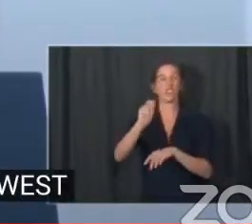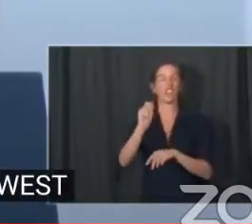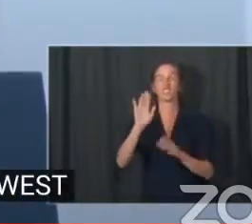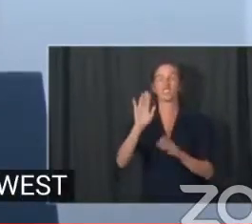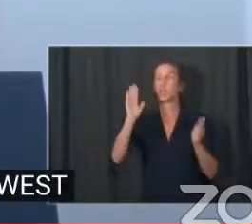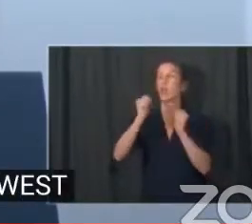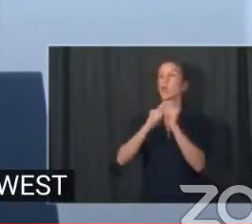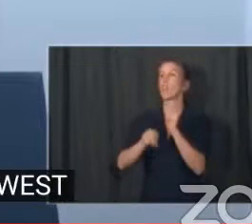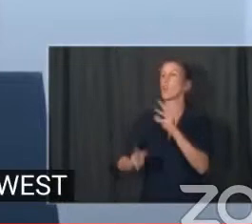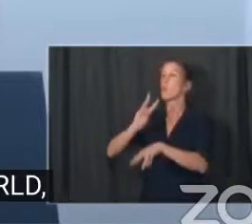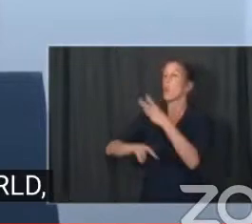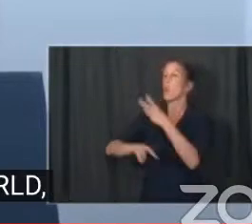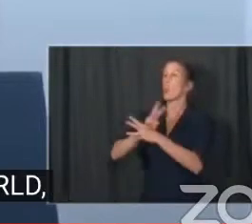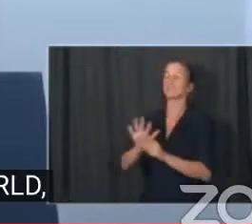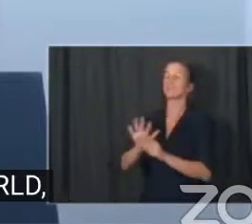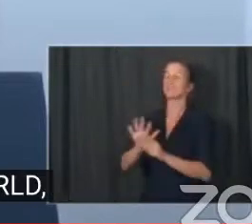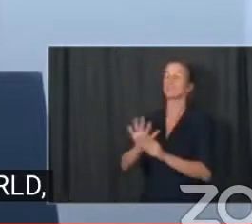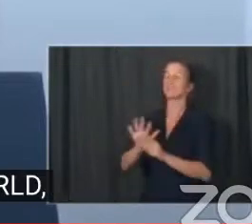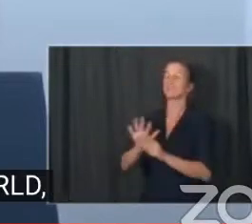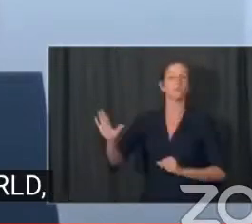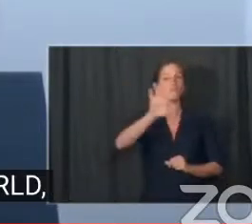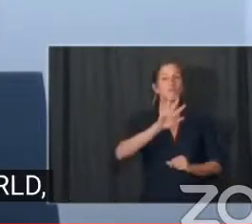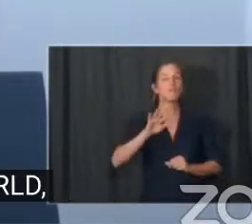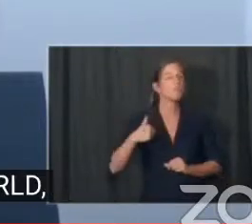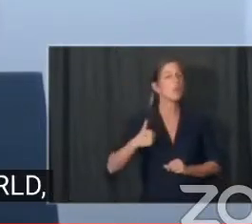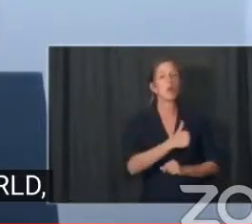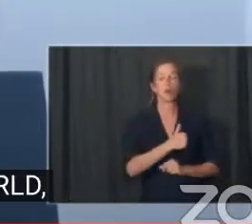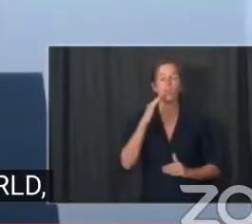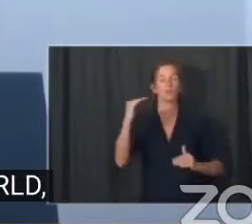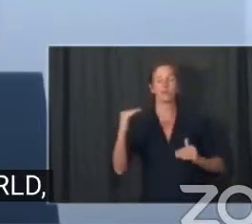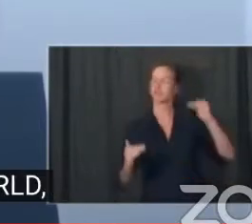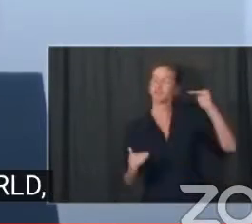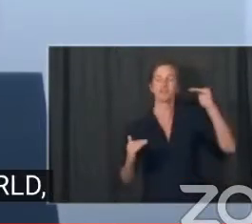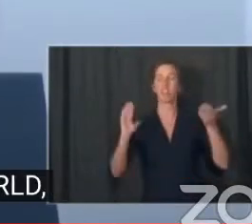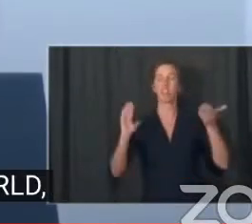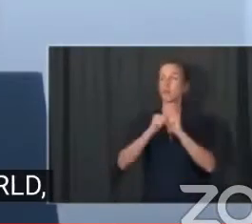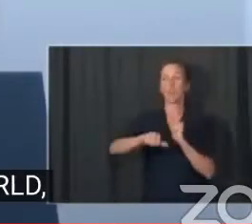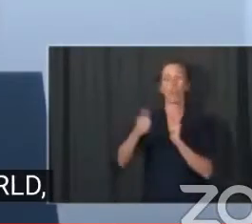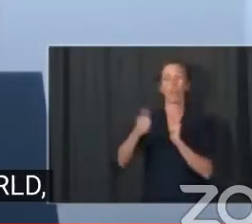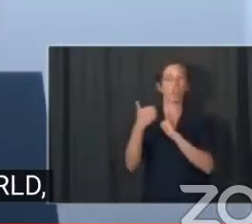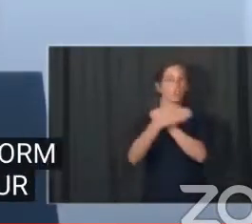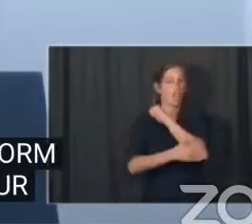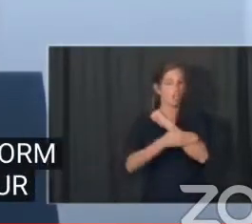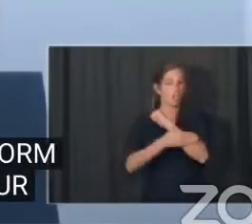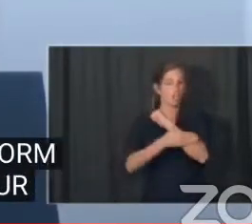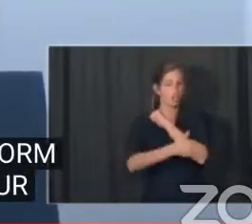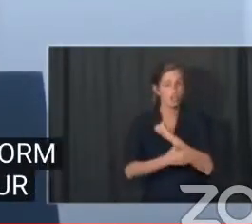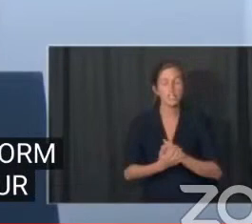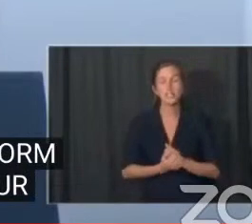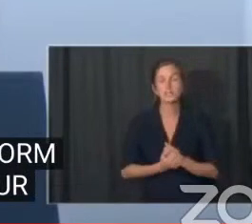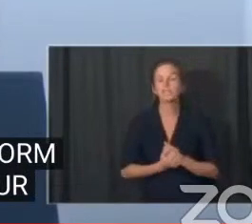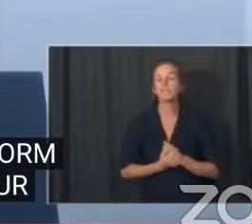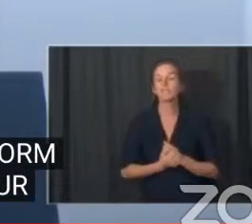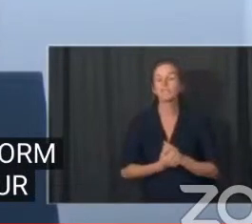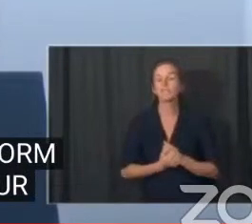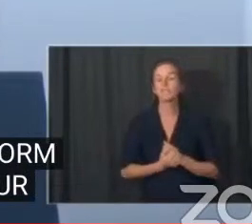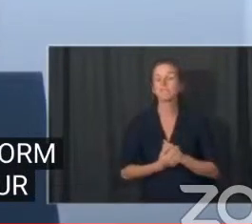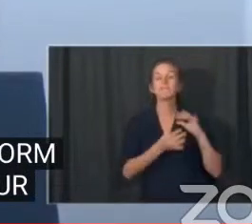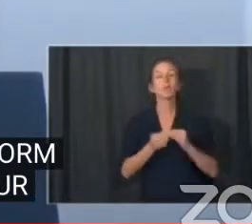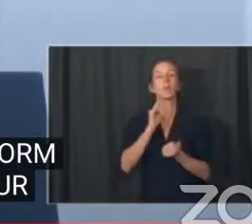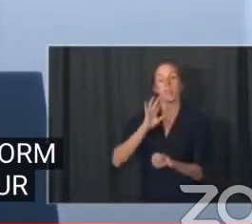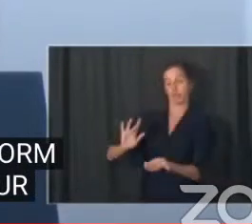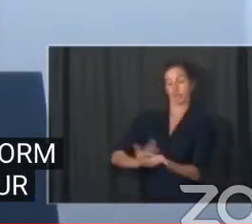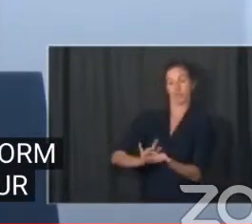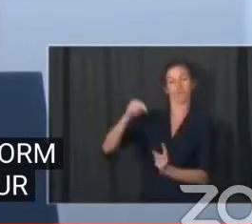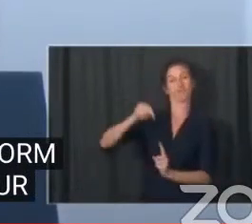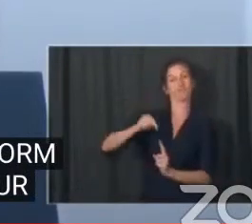entire Es una world. gran vacuna. And we perform Estamos entre los significantly better menores than our casos de peer fatalidad. countries. As far as Nuestro therapeutics are país concerned, my